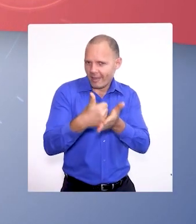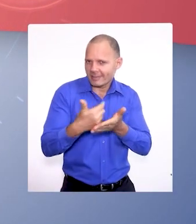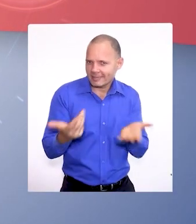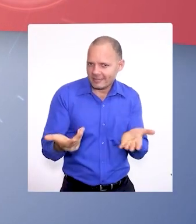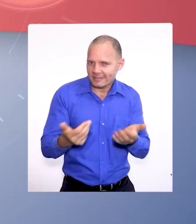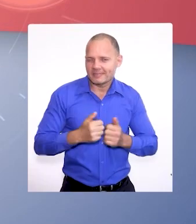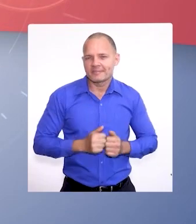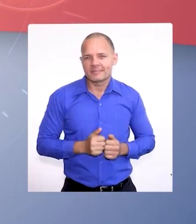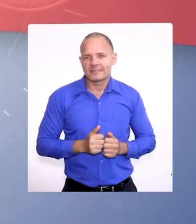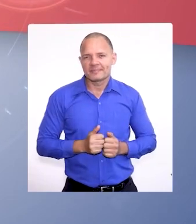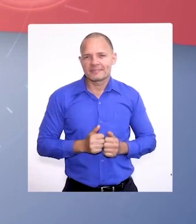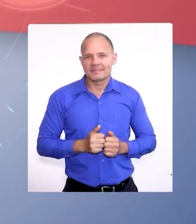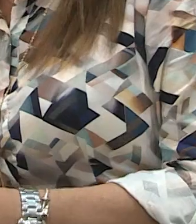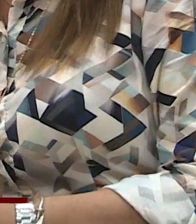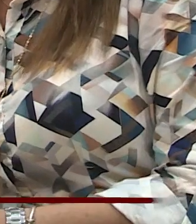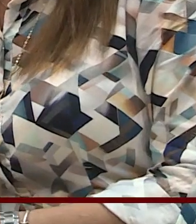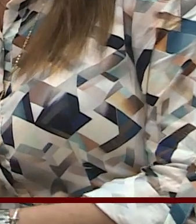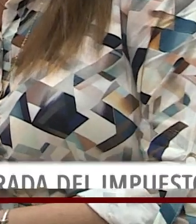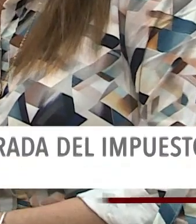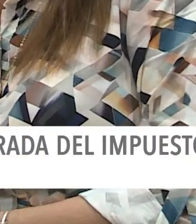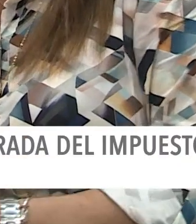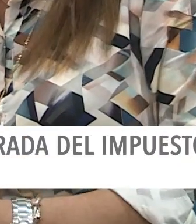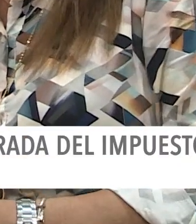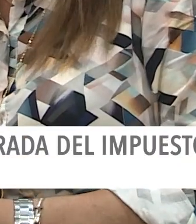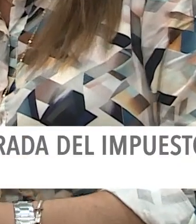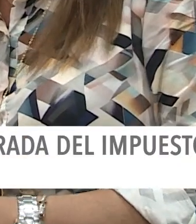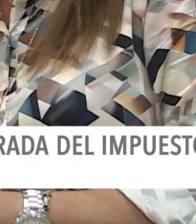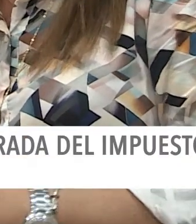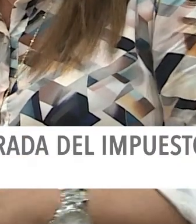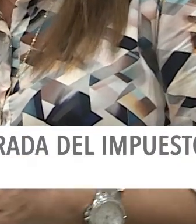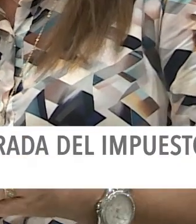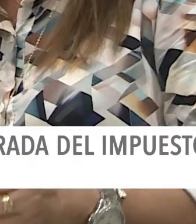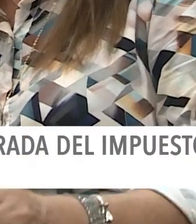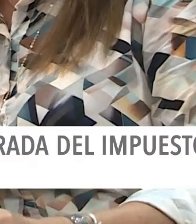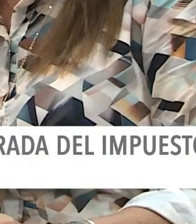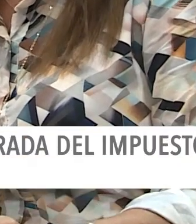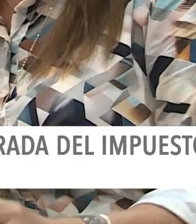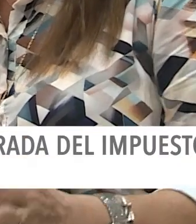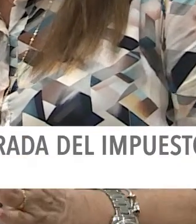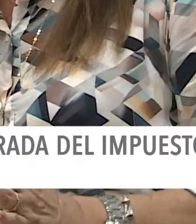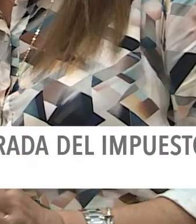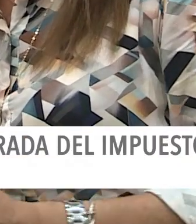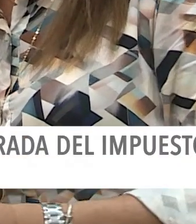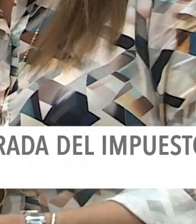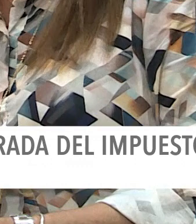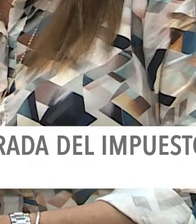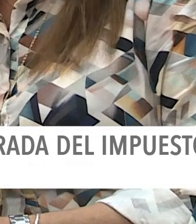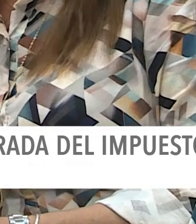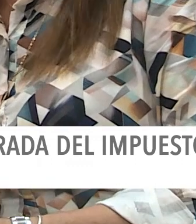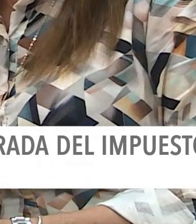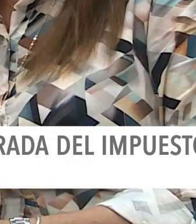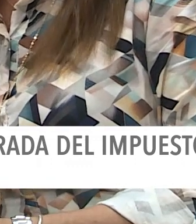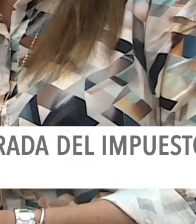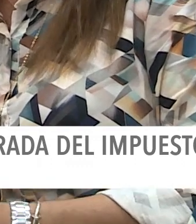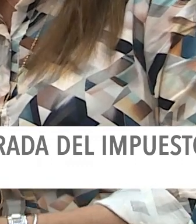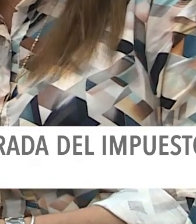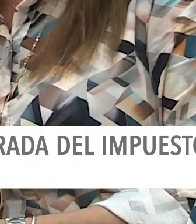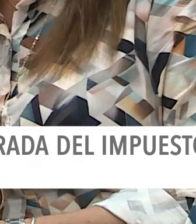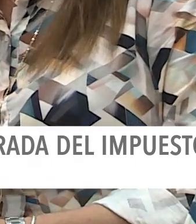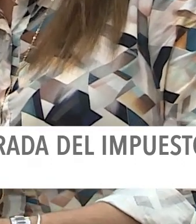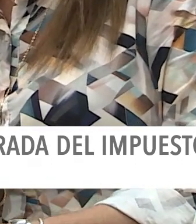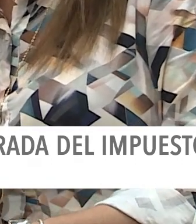ingresos declarados del año pero también lo puede hacer por las vías convencionales que existe puede mandarlas por correo Por